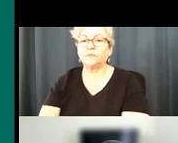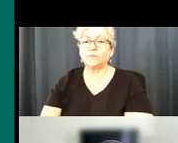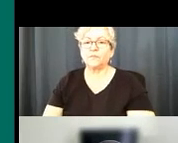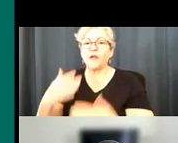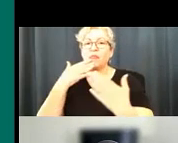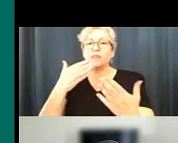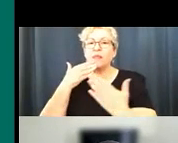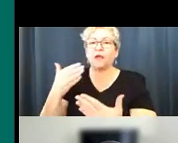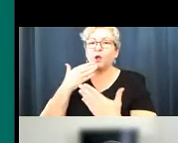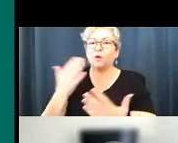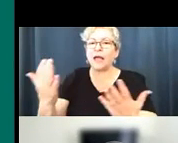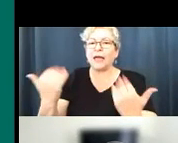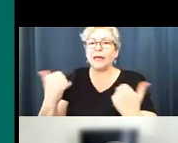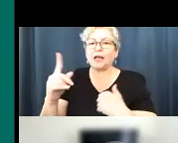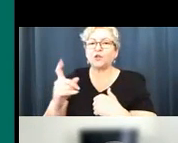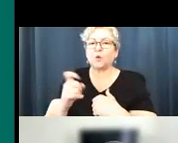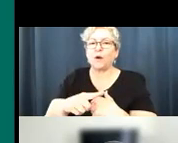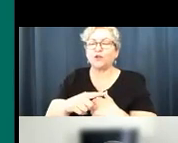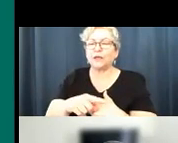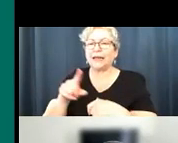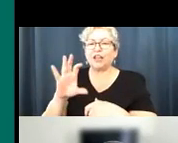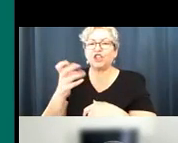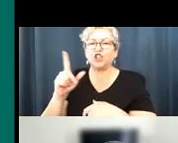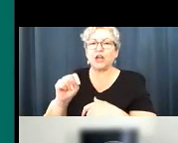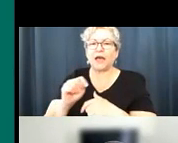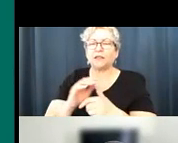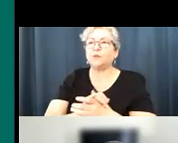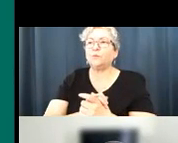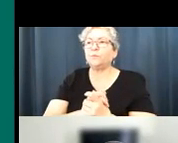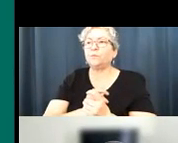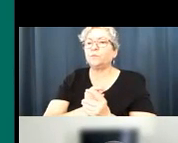Gracias. La próxima pregunta es en el chat.